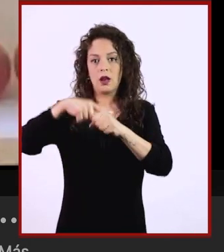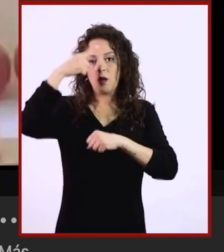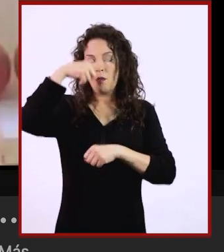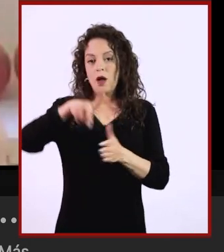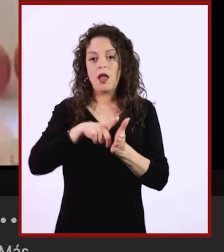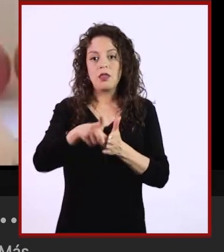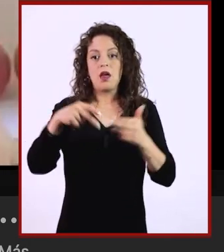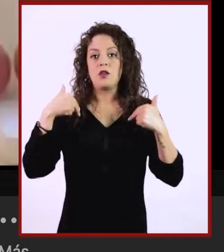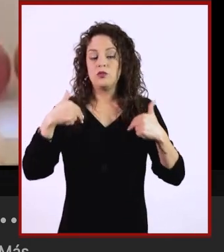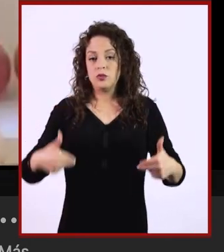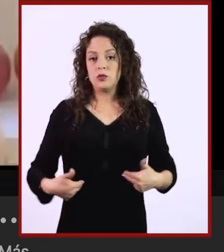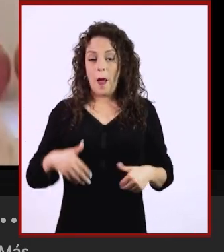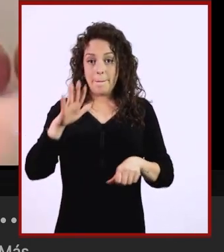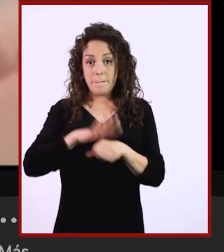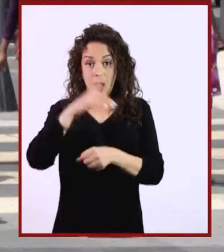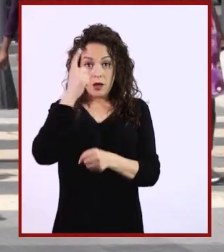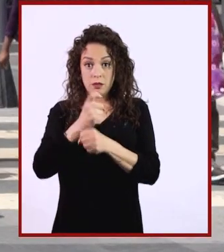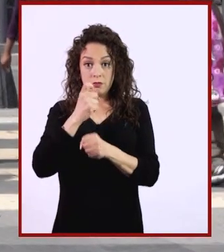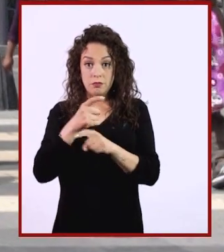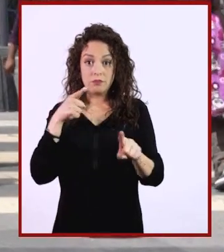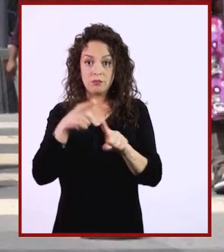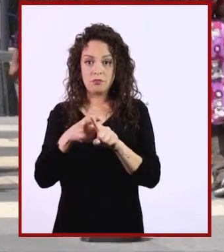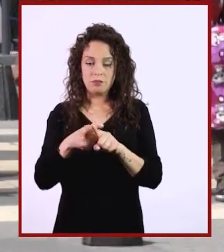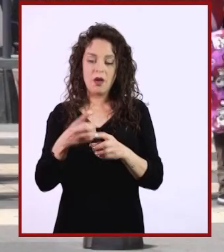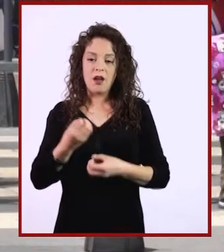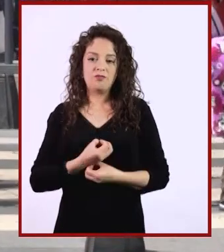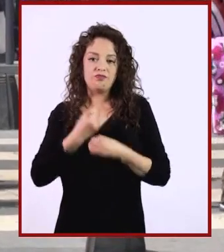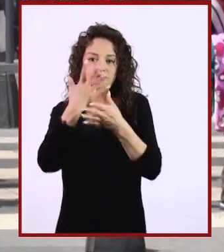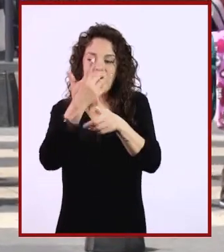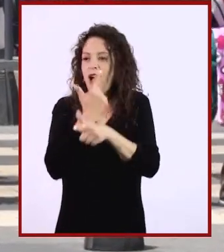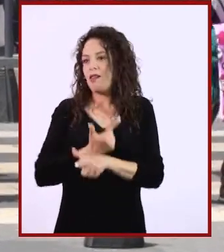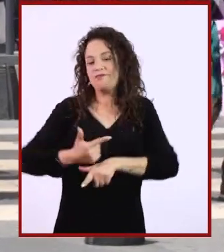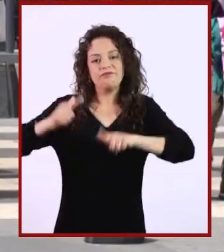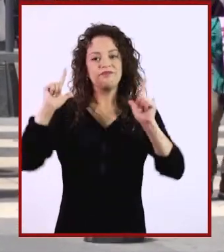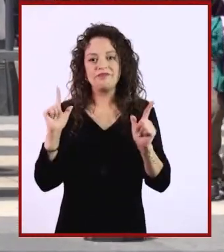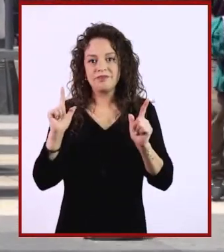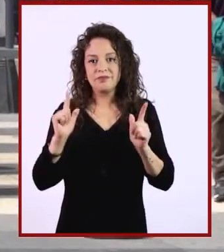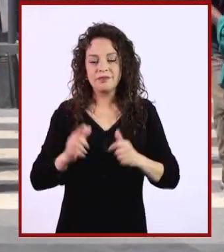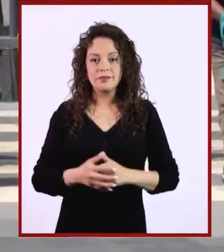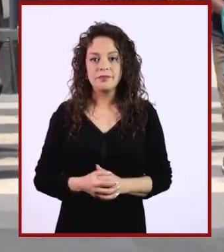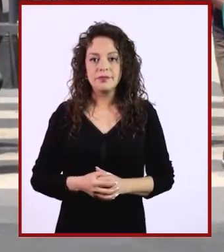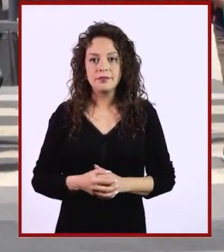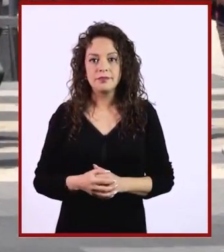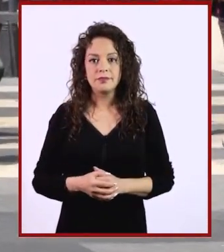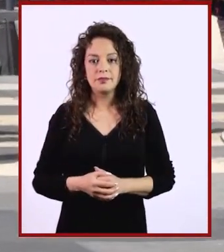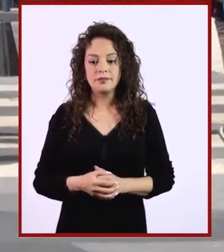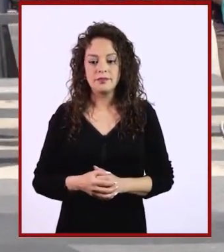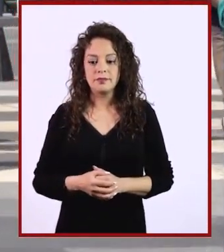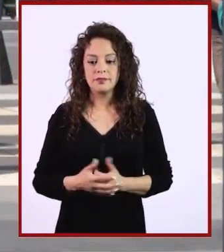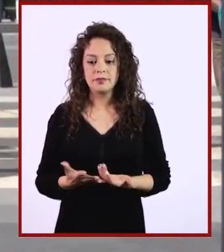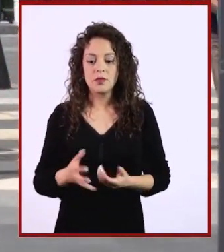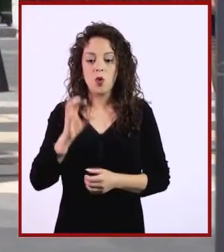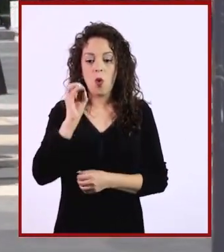humanos, principalmente, por ejemplo, bueno, la libertad de expresión, o el derecho a la no discriminación, a tener una